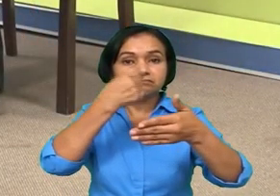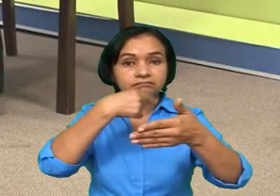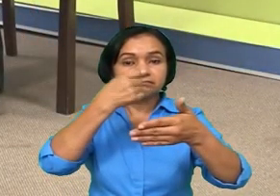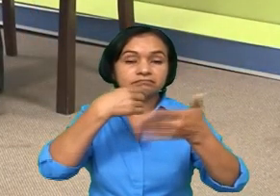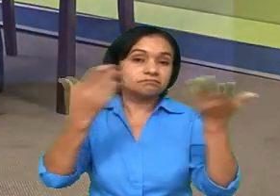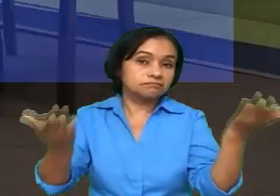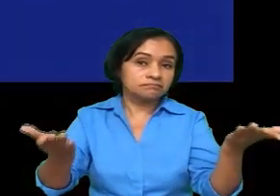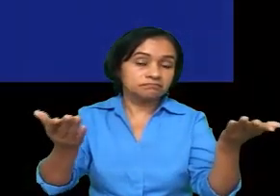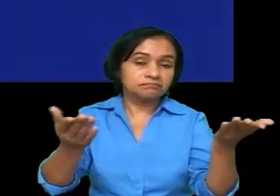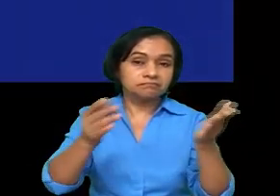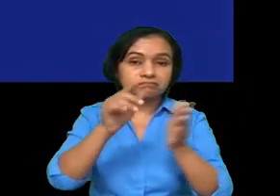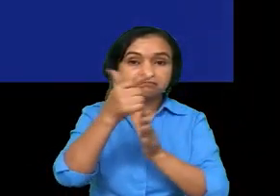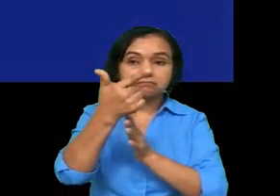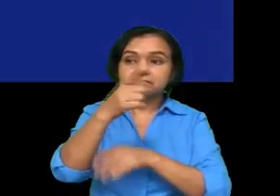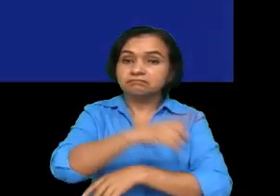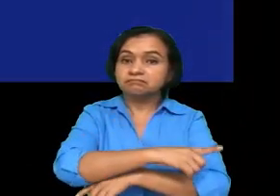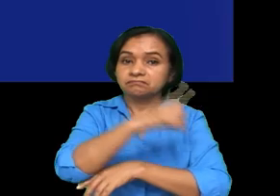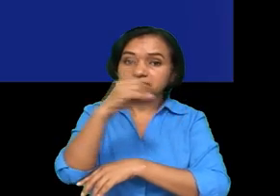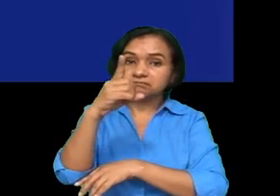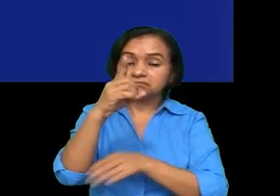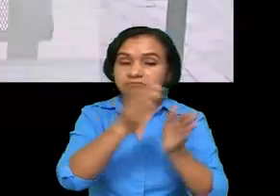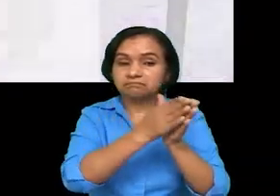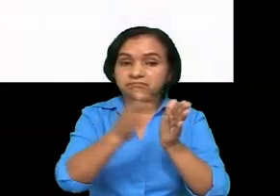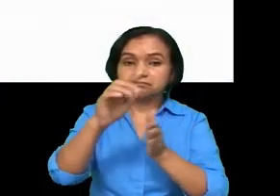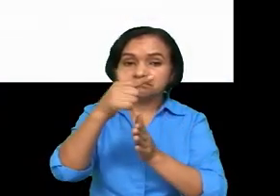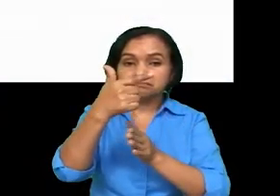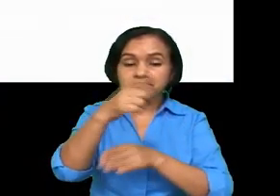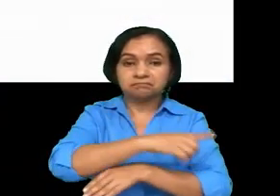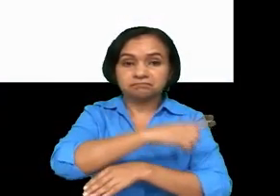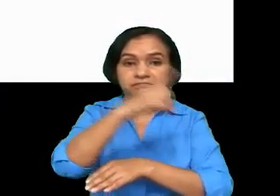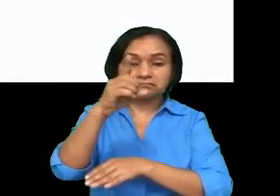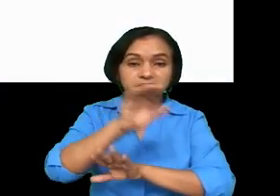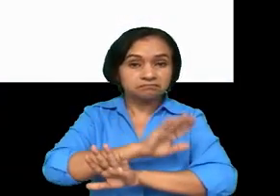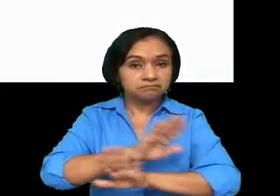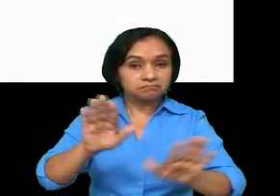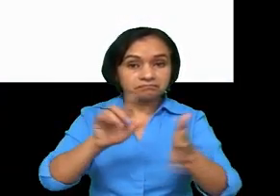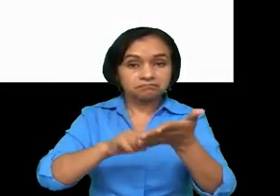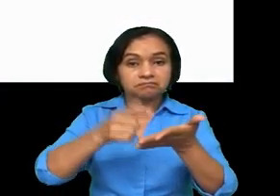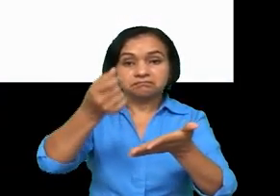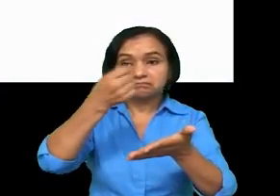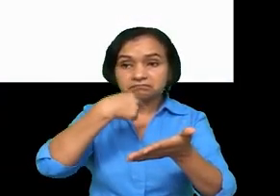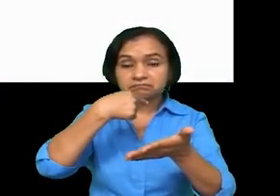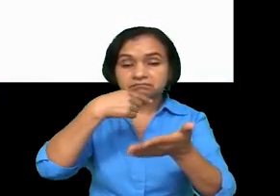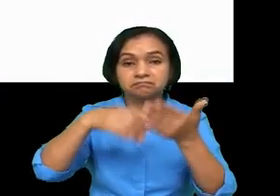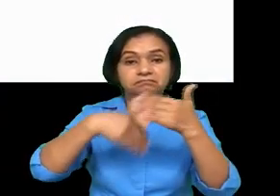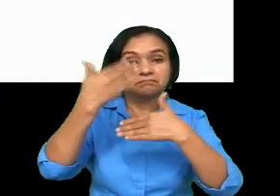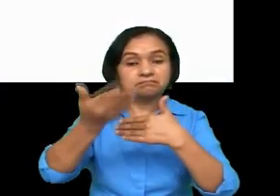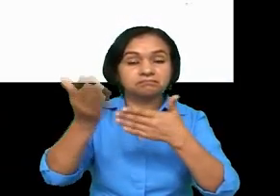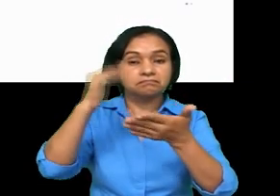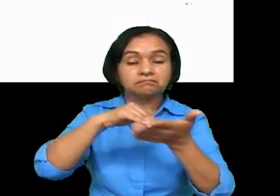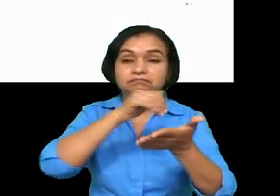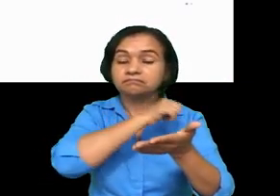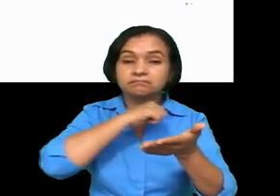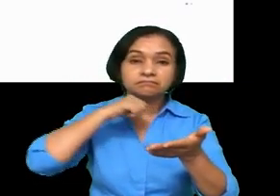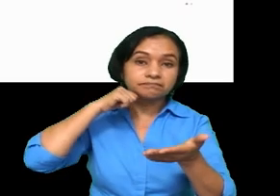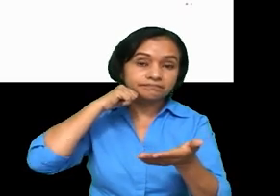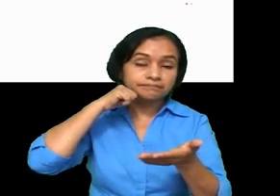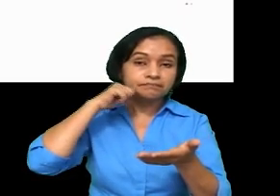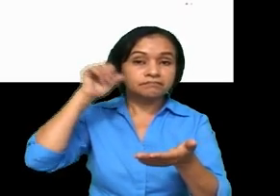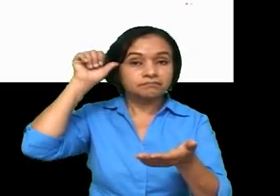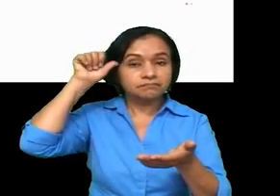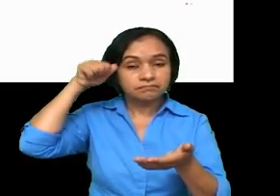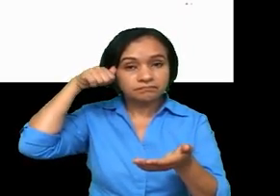general, es un margen de 7 días. Ya, después de estos 7 días de haber tomado el tratamiento, te volvés a hacer un examen de